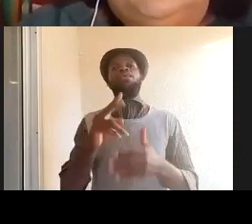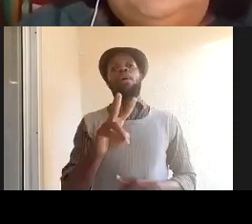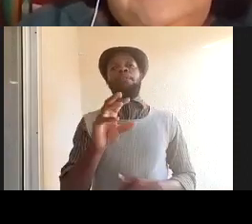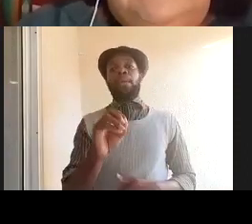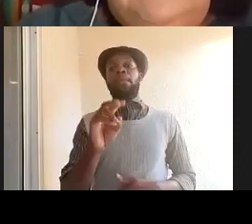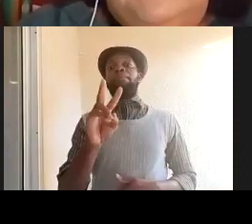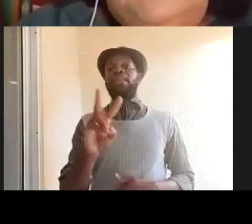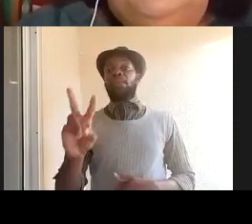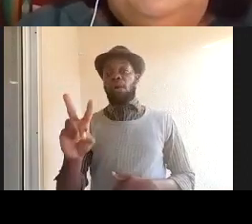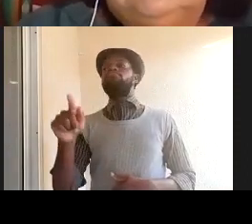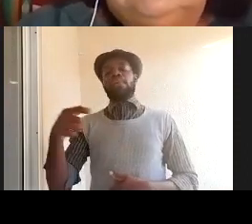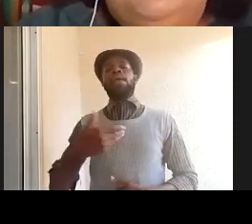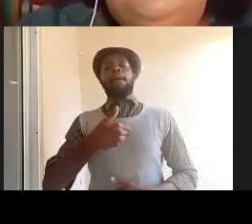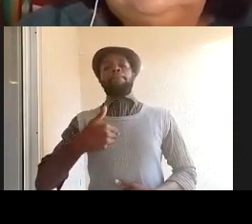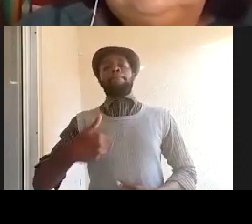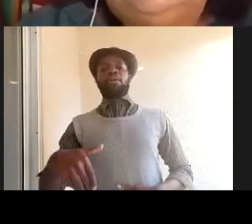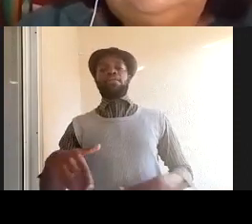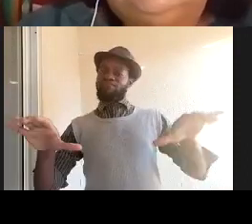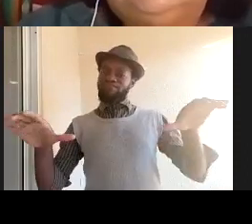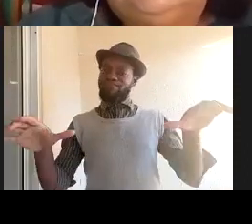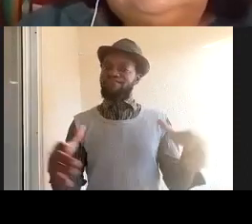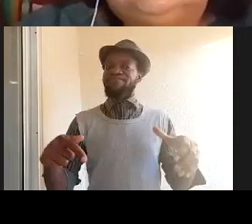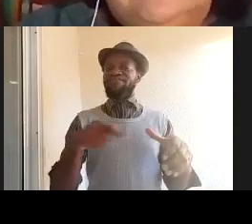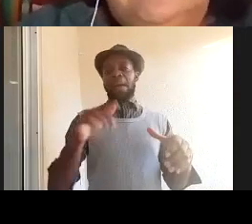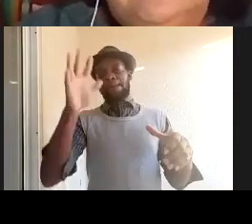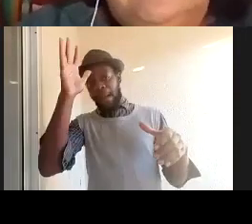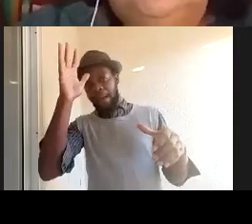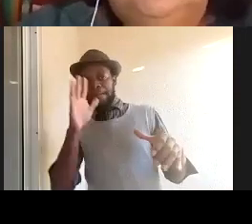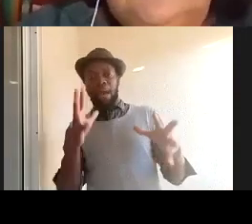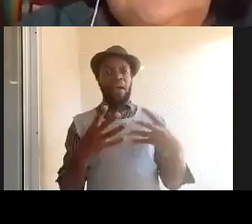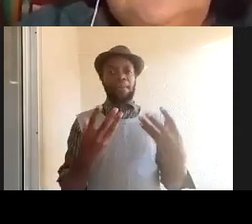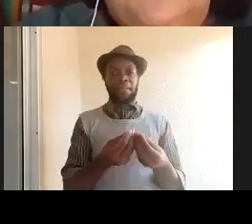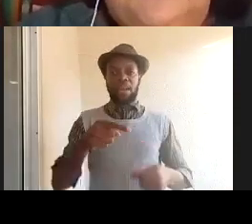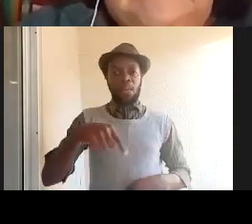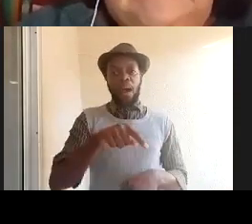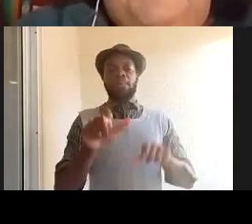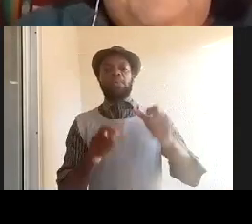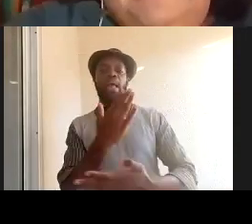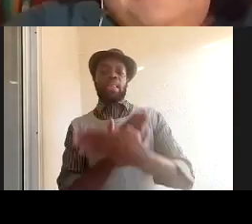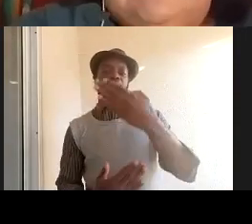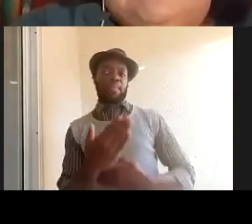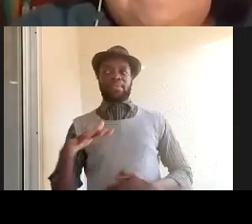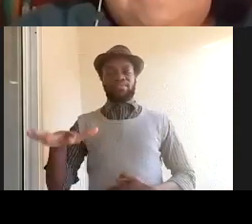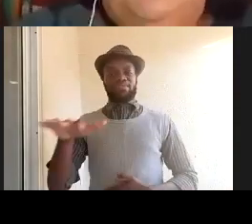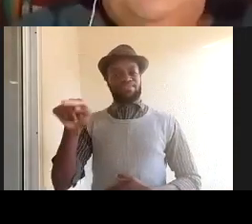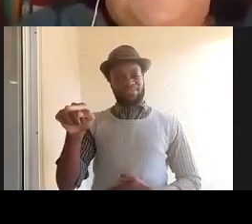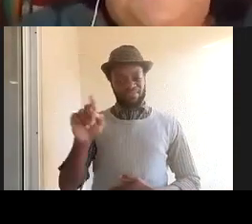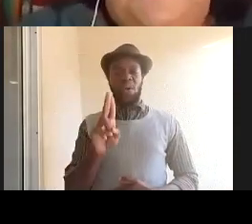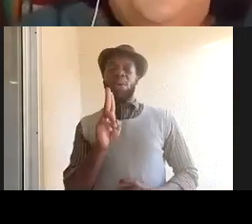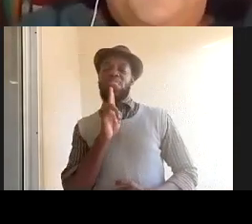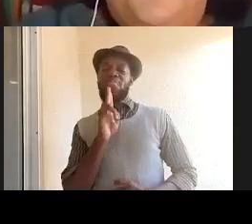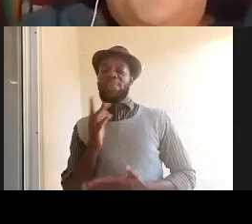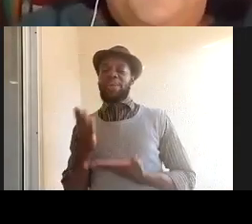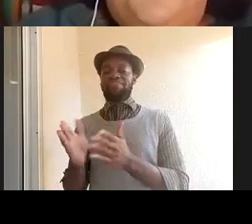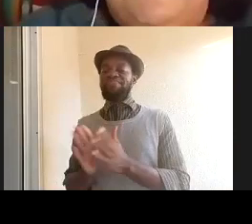Nacional de Madres, Padres y Familias de Personas con Discapacidad de Honduras, Tegucigalpa. Licenciada Elma Olivia